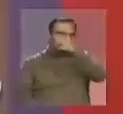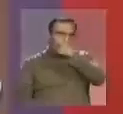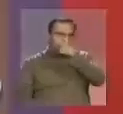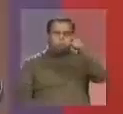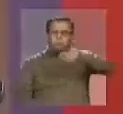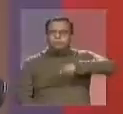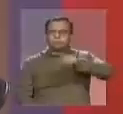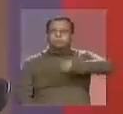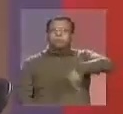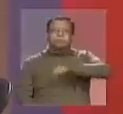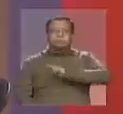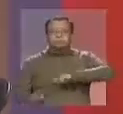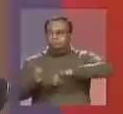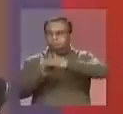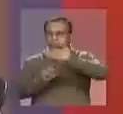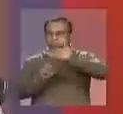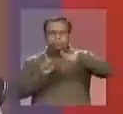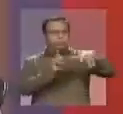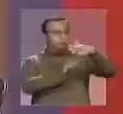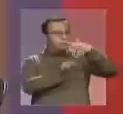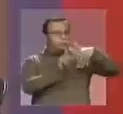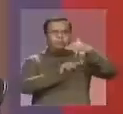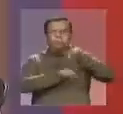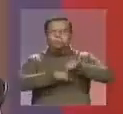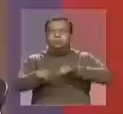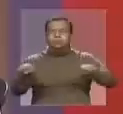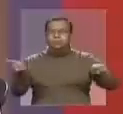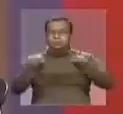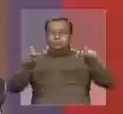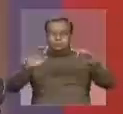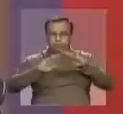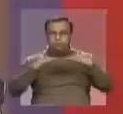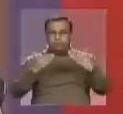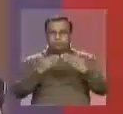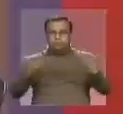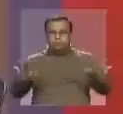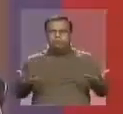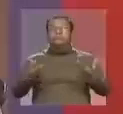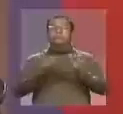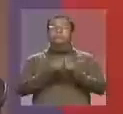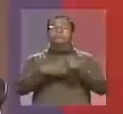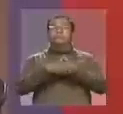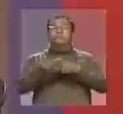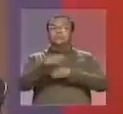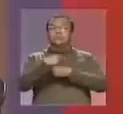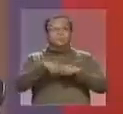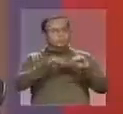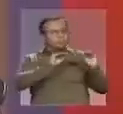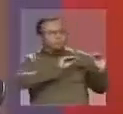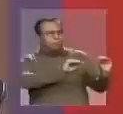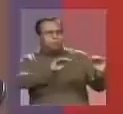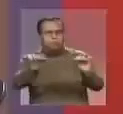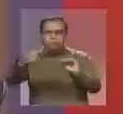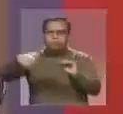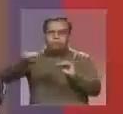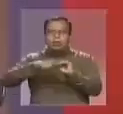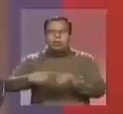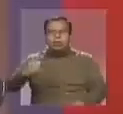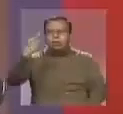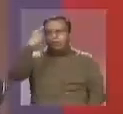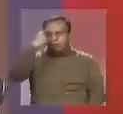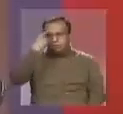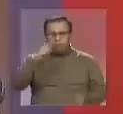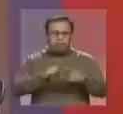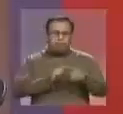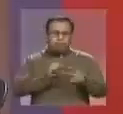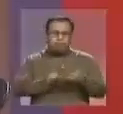necesaria en todos los escenarios, específicamente desde las escuelas. Desde las escuelas empiezan a formar estos pensamientos